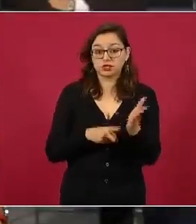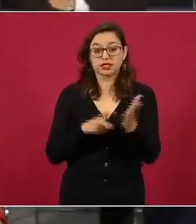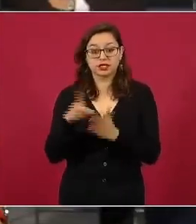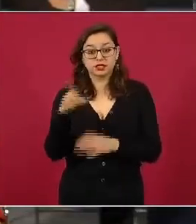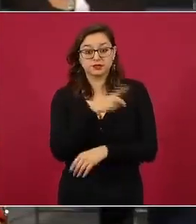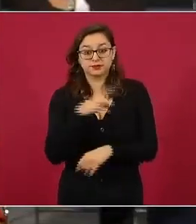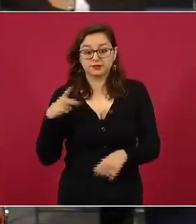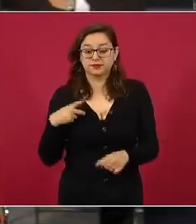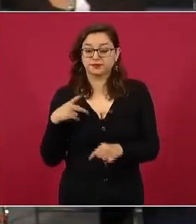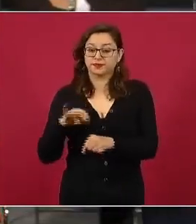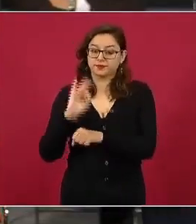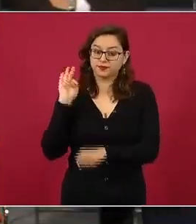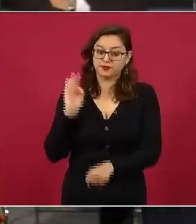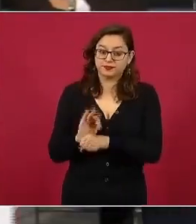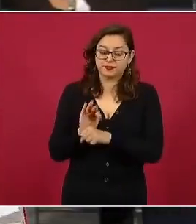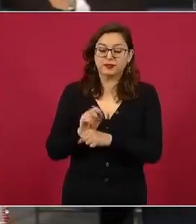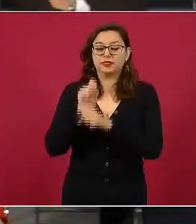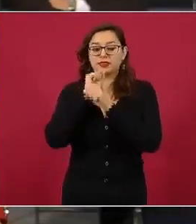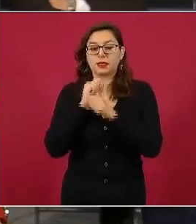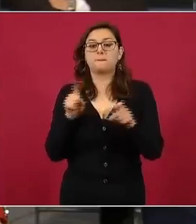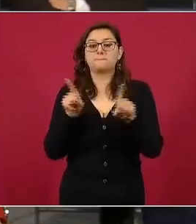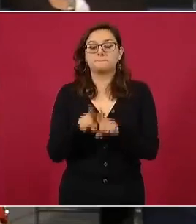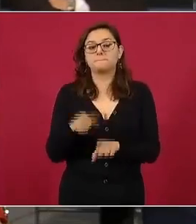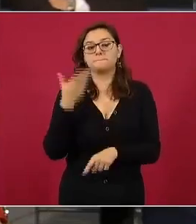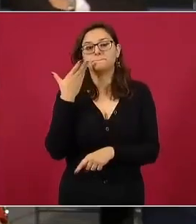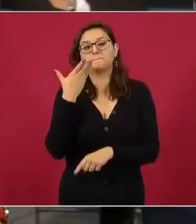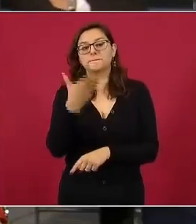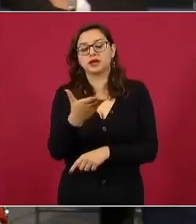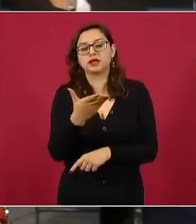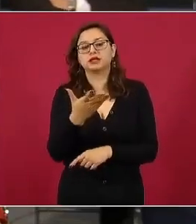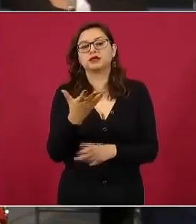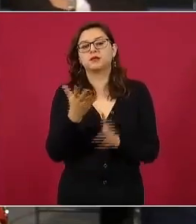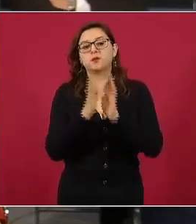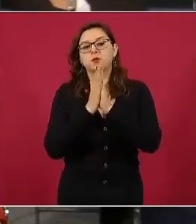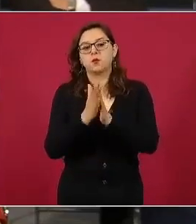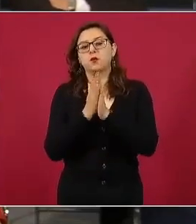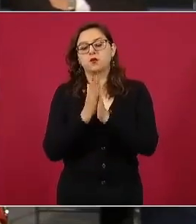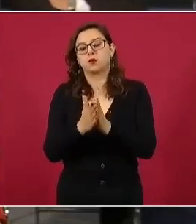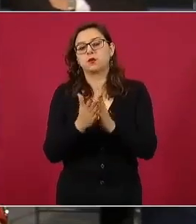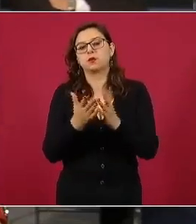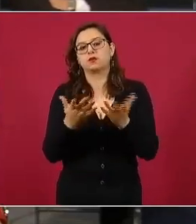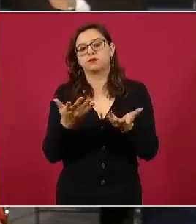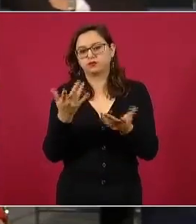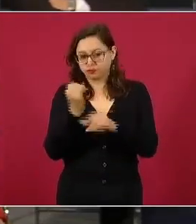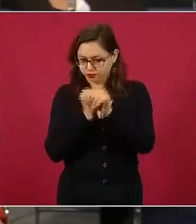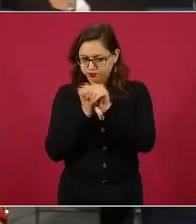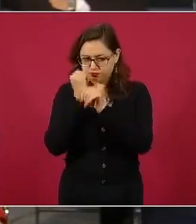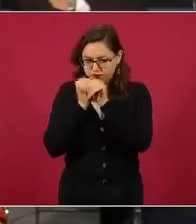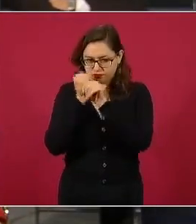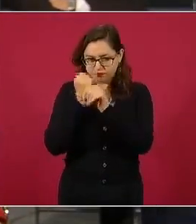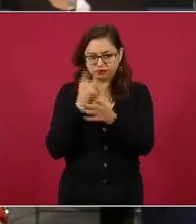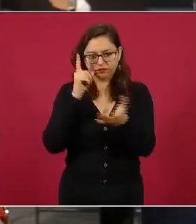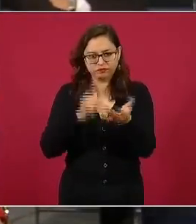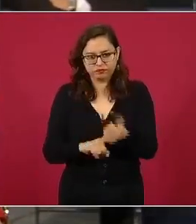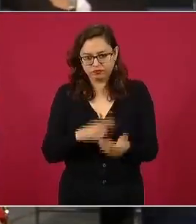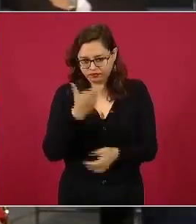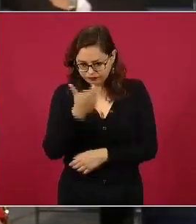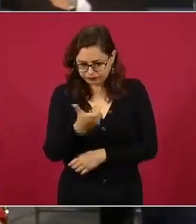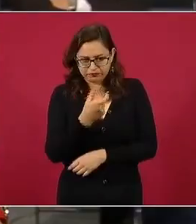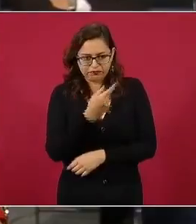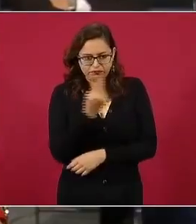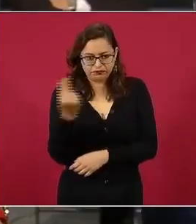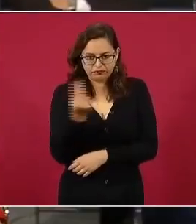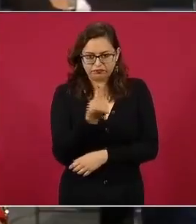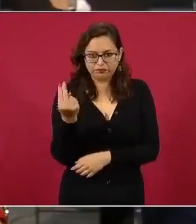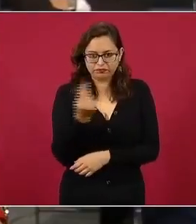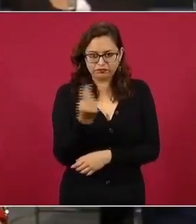defendidos. Y también están pidiendo esta investigación a la propia cooperativa, a quienes están controlando esto